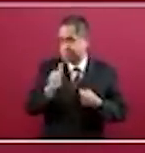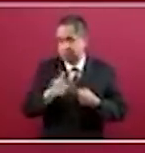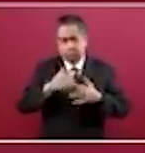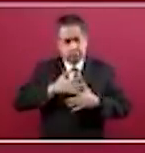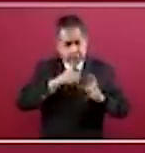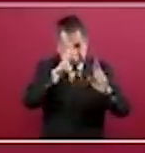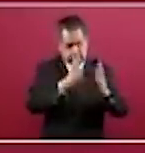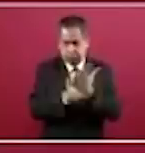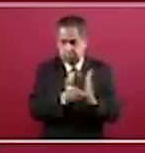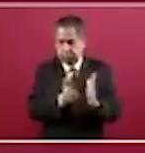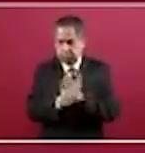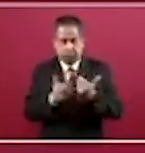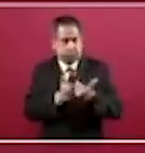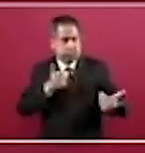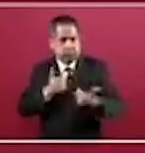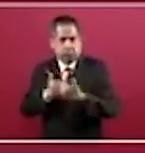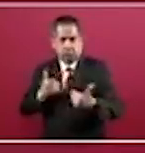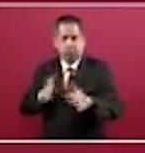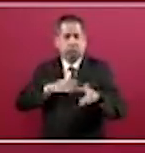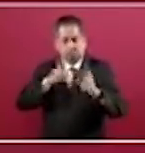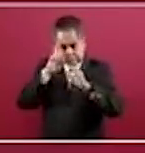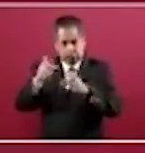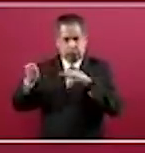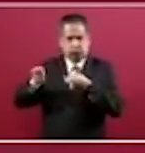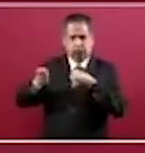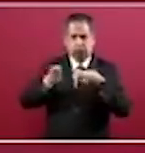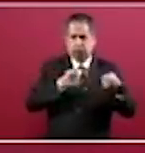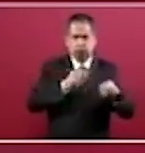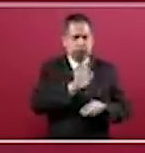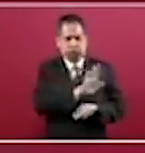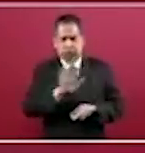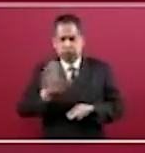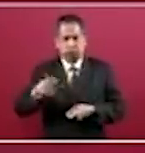soy respetuoso de la autonomía de los poderes.